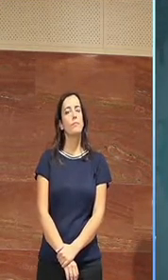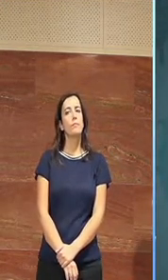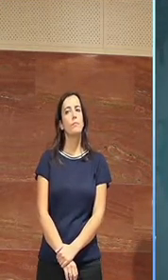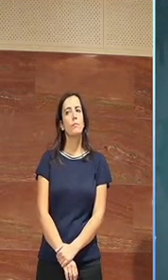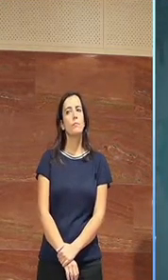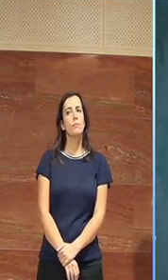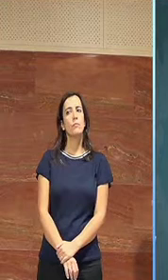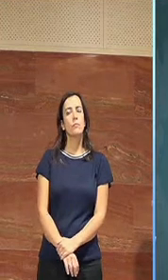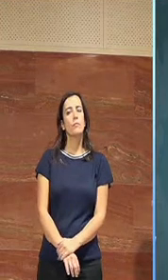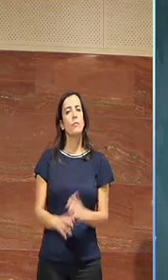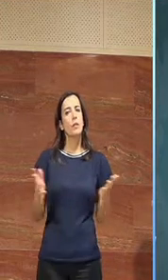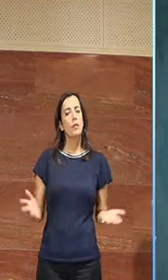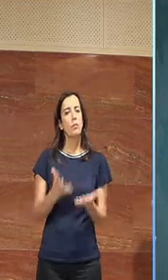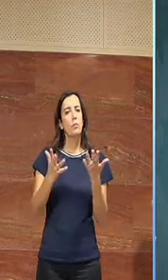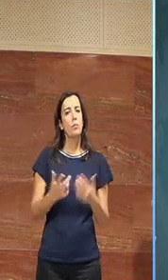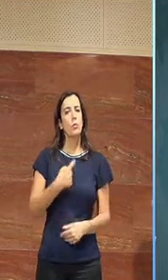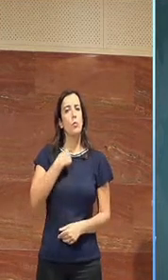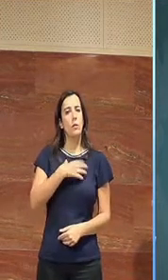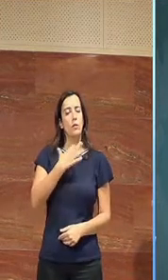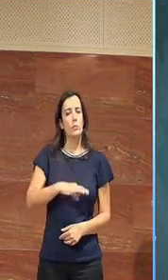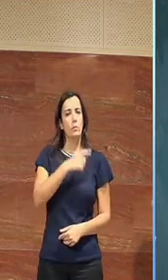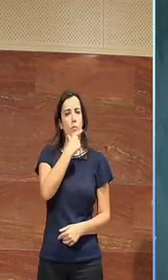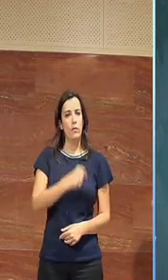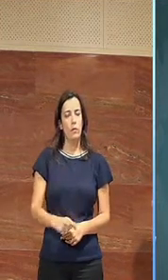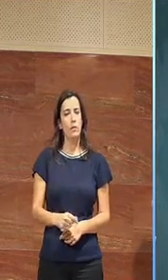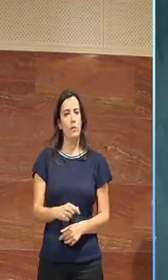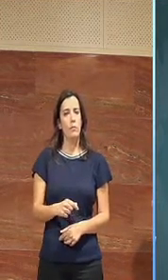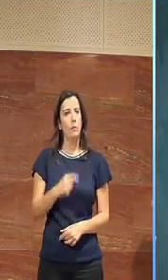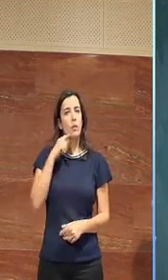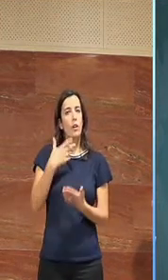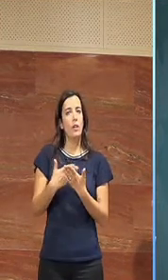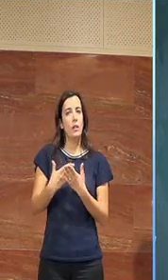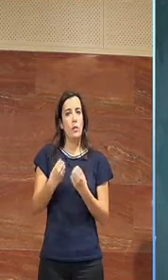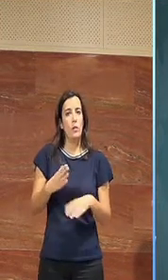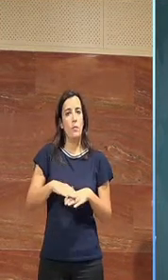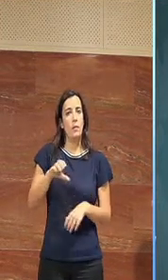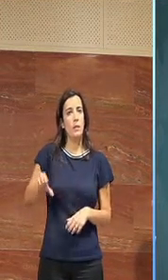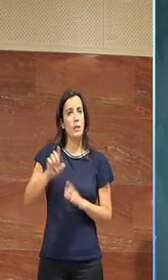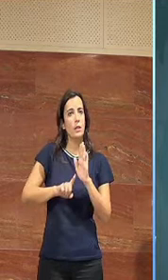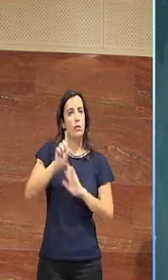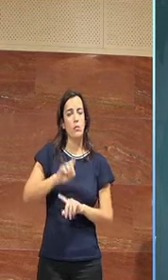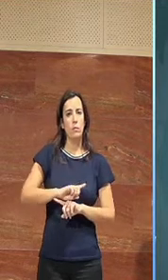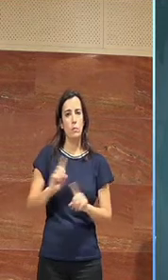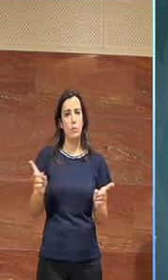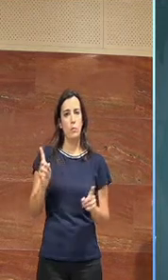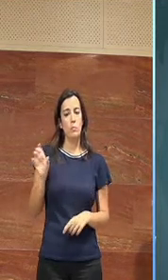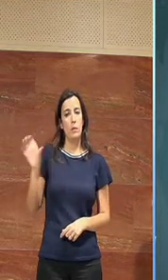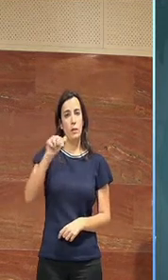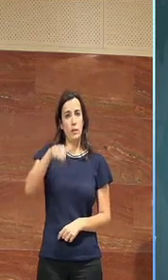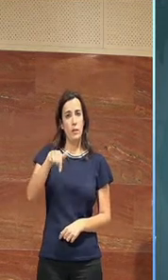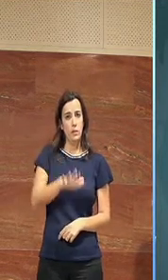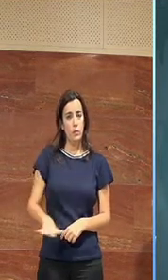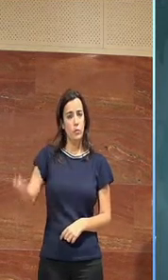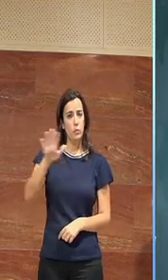futuro exitoso no está garantizado ni para los países desarrollados. Los países del sur comparten los desafíos de una población